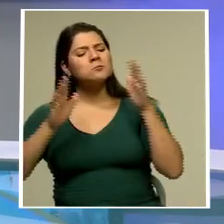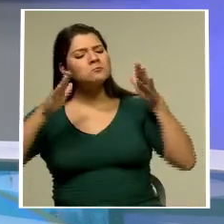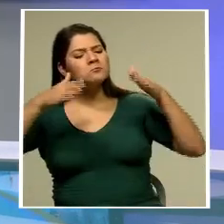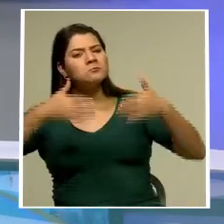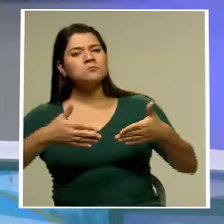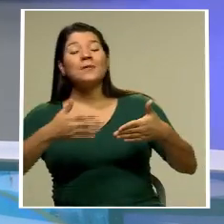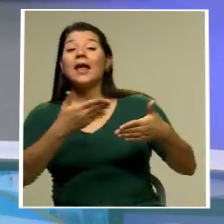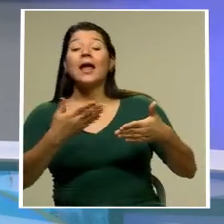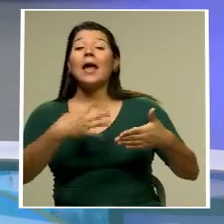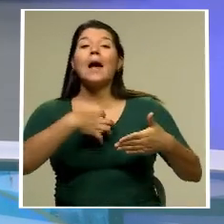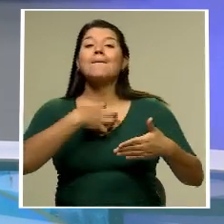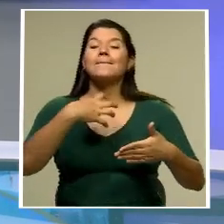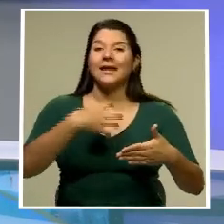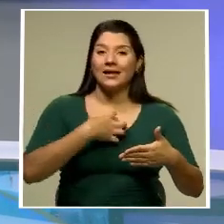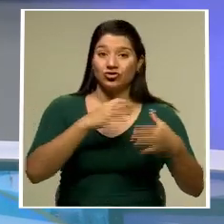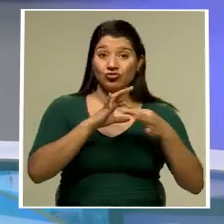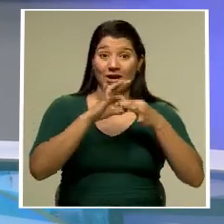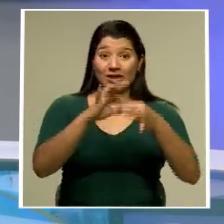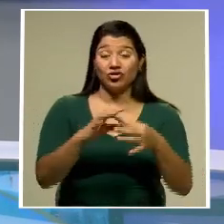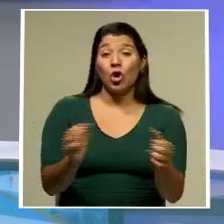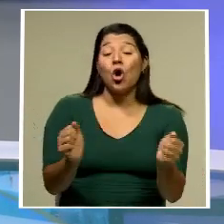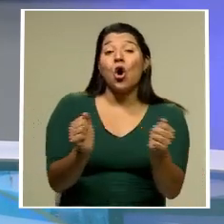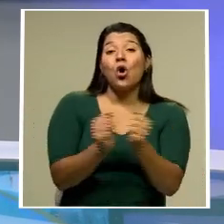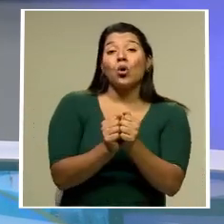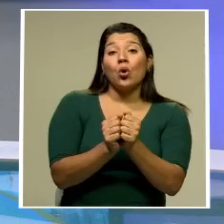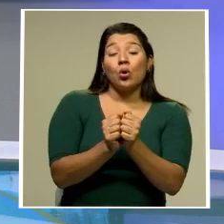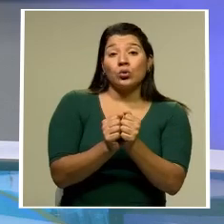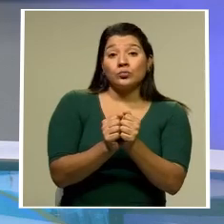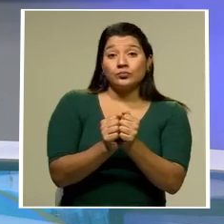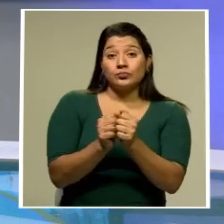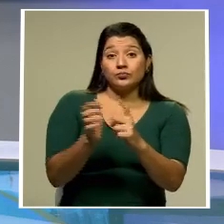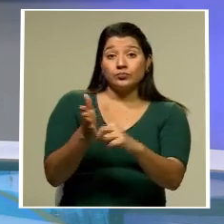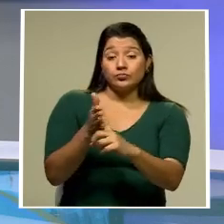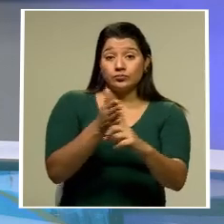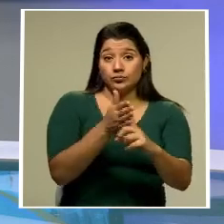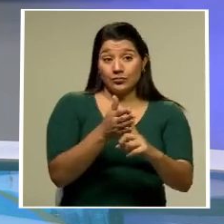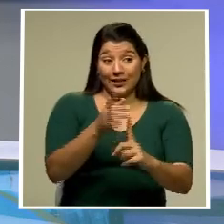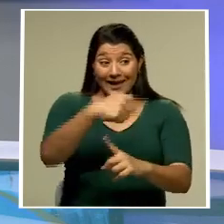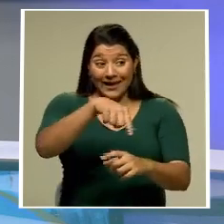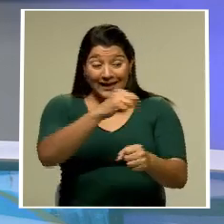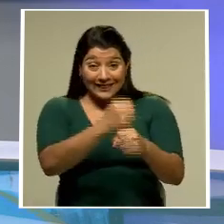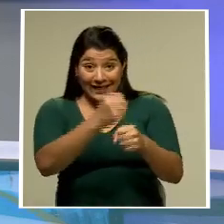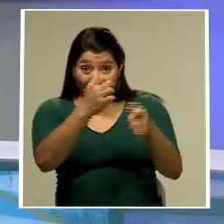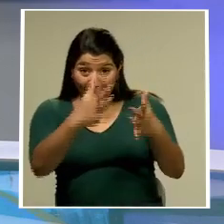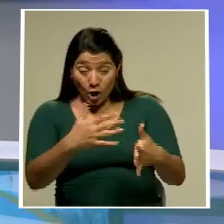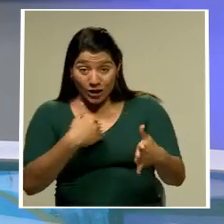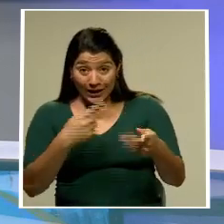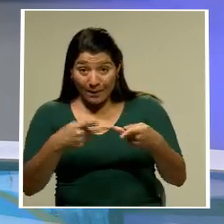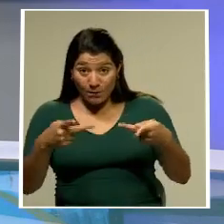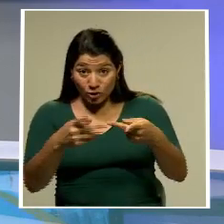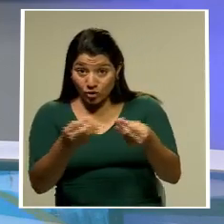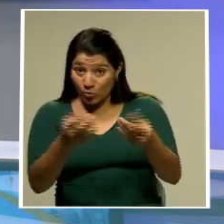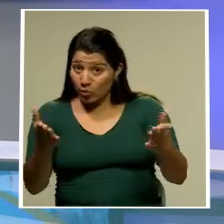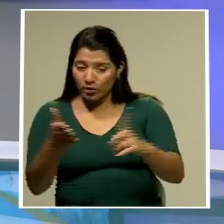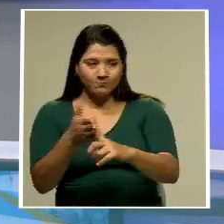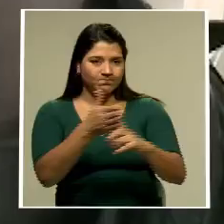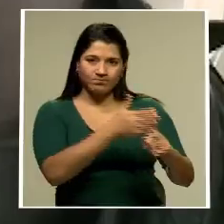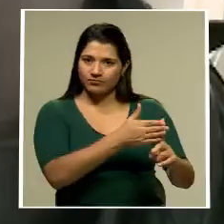las apelaciones relacionadas a la destitución de los investigados que ocupan puestos públicos.